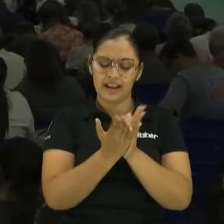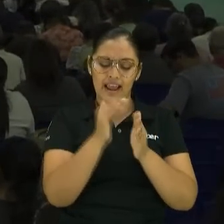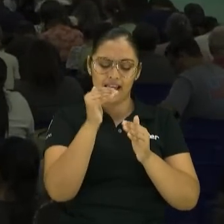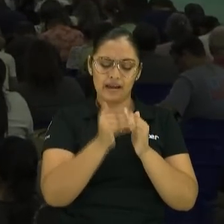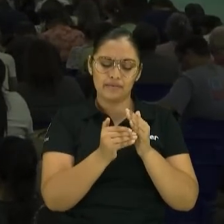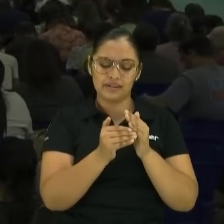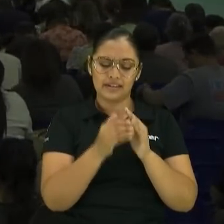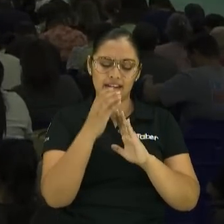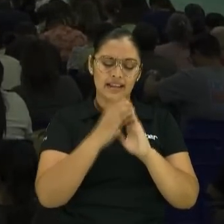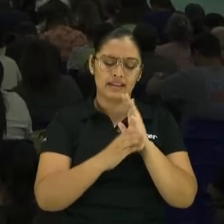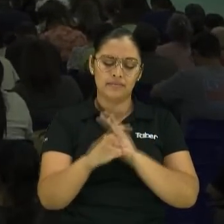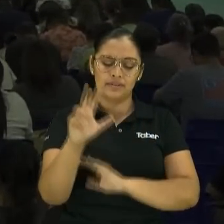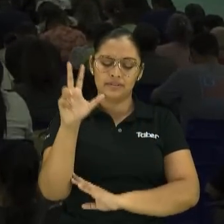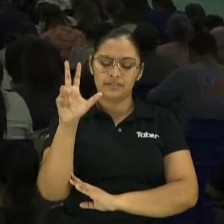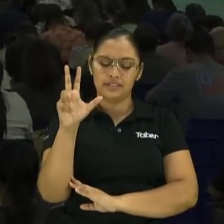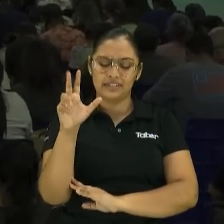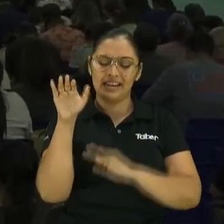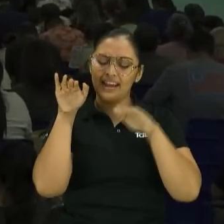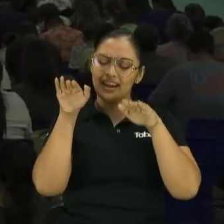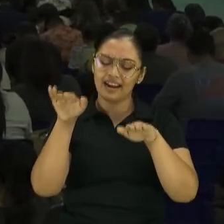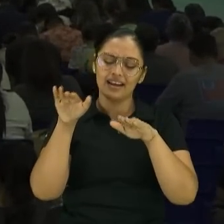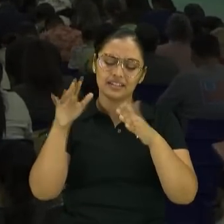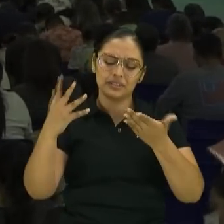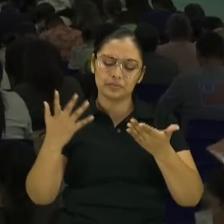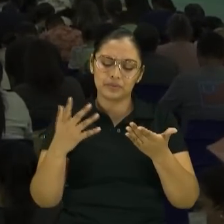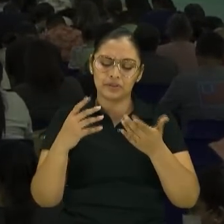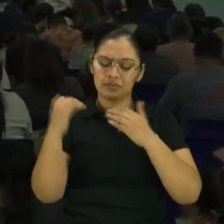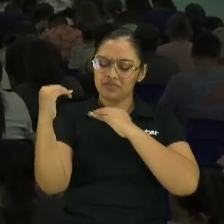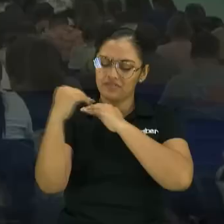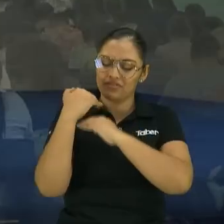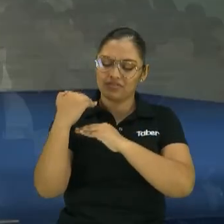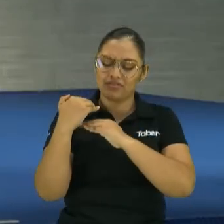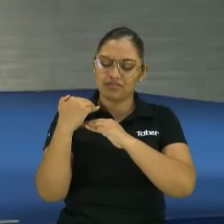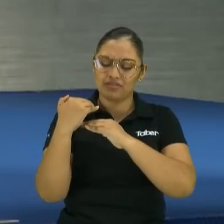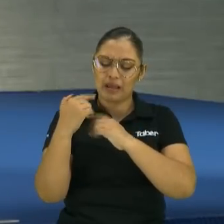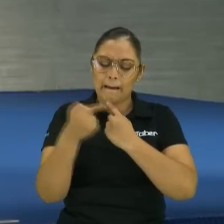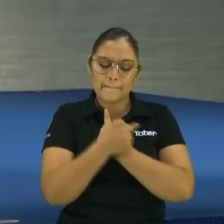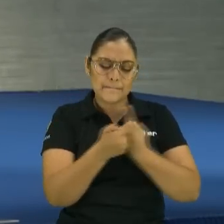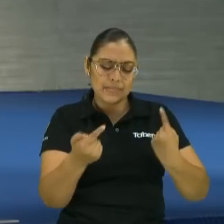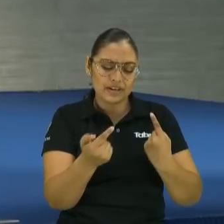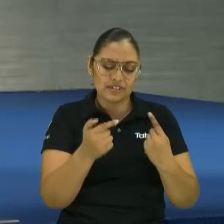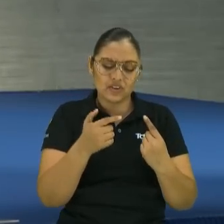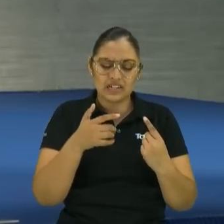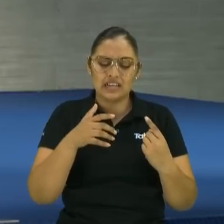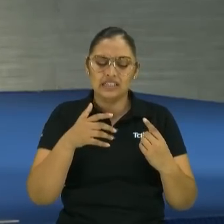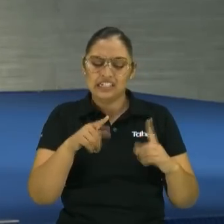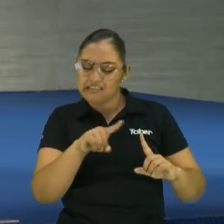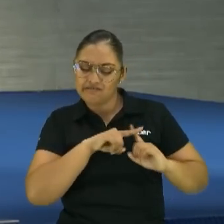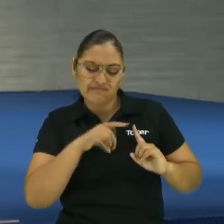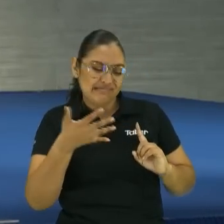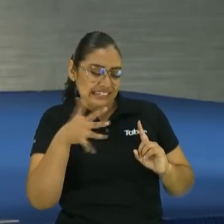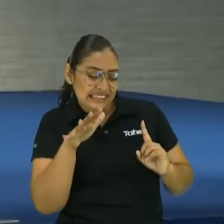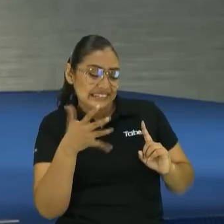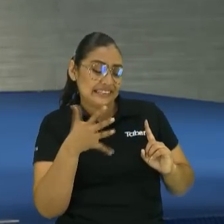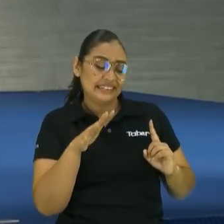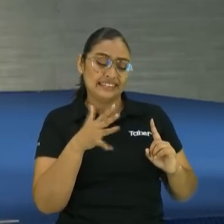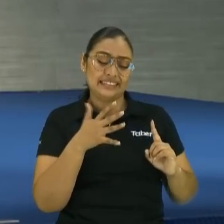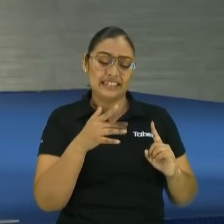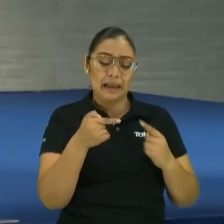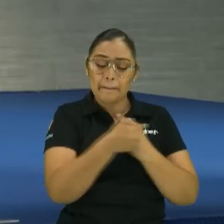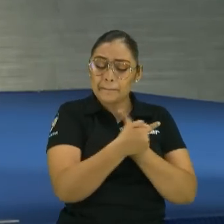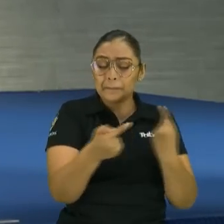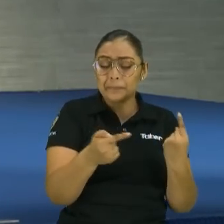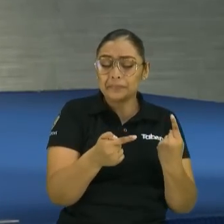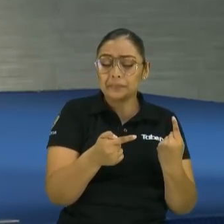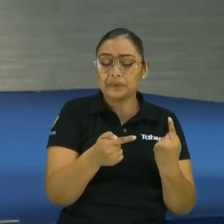tres gracias por ese mensaje para los tibios para los que dejaron de